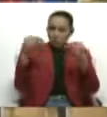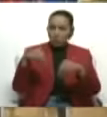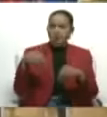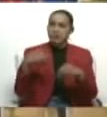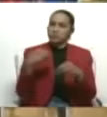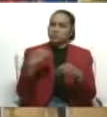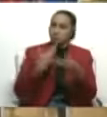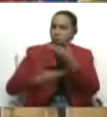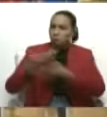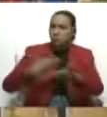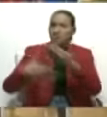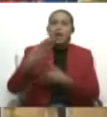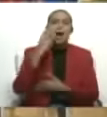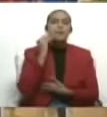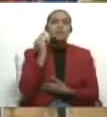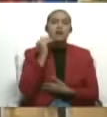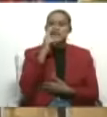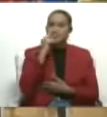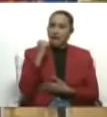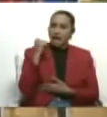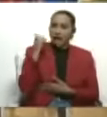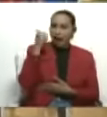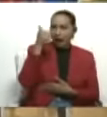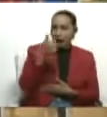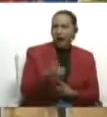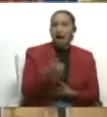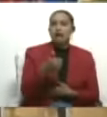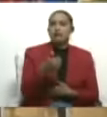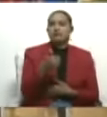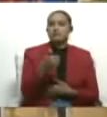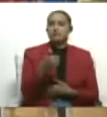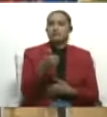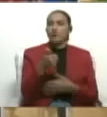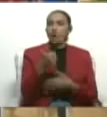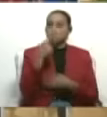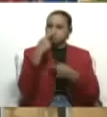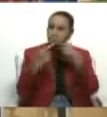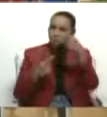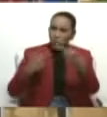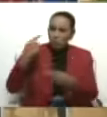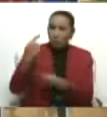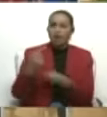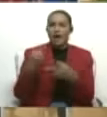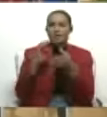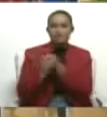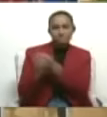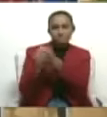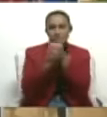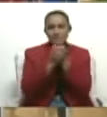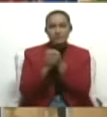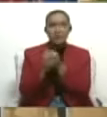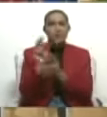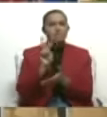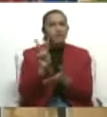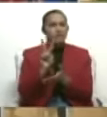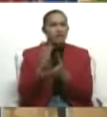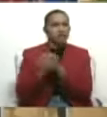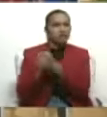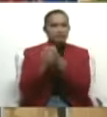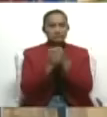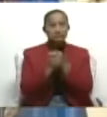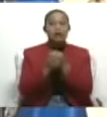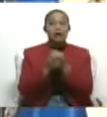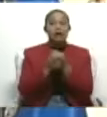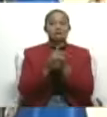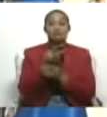últimos años con nuestros amigos venezolanos. Se intensifican intercambios culturales. Los venezolanos tienen un alto